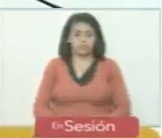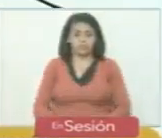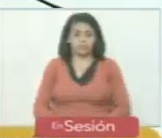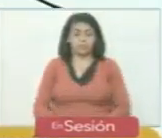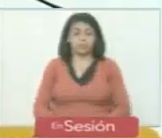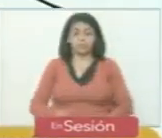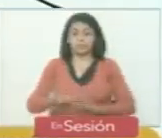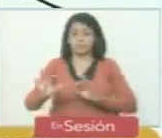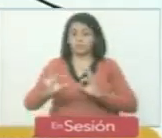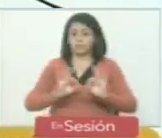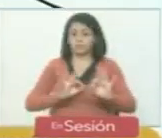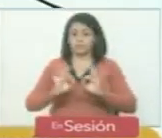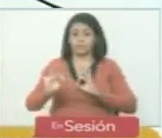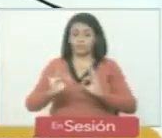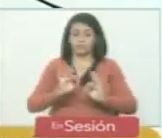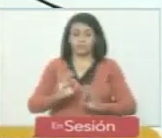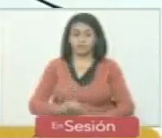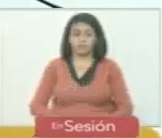equipamiento,